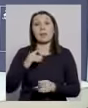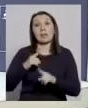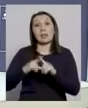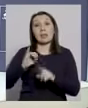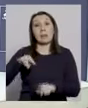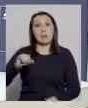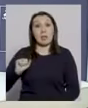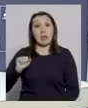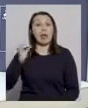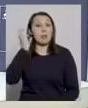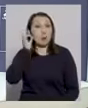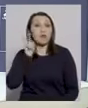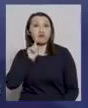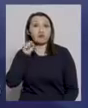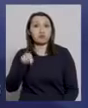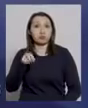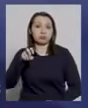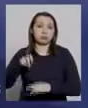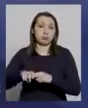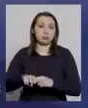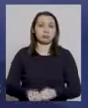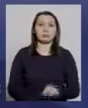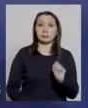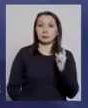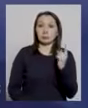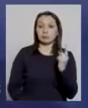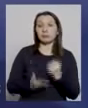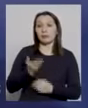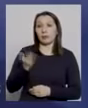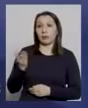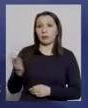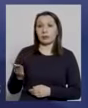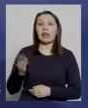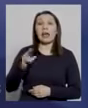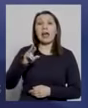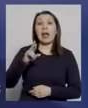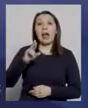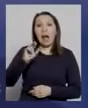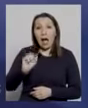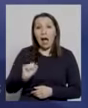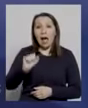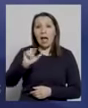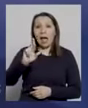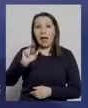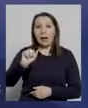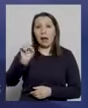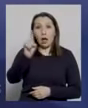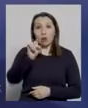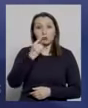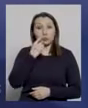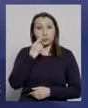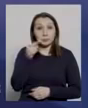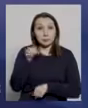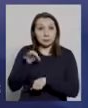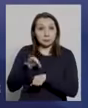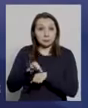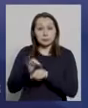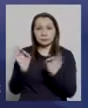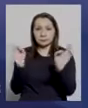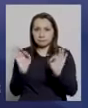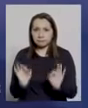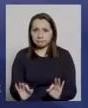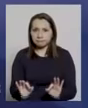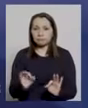Aguilera, aprovechando que se encuentra en el panel. En primer lugar, le voy a dar la palabra a Rafael Arauz para que se refiera justamente al